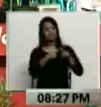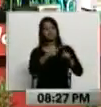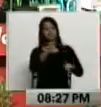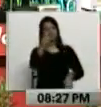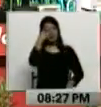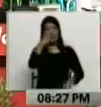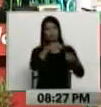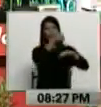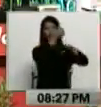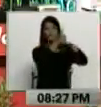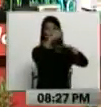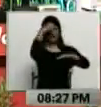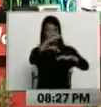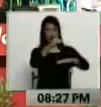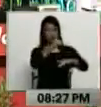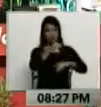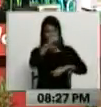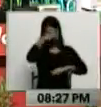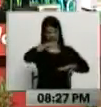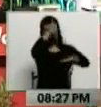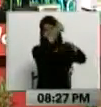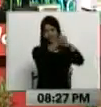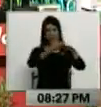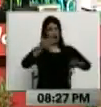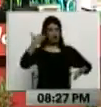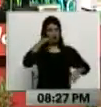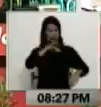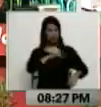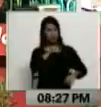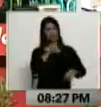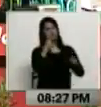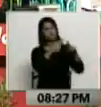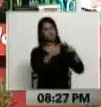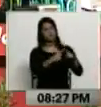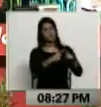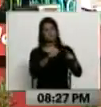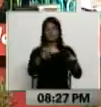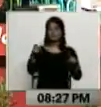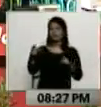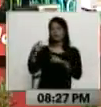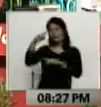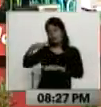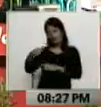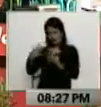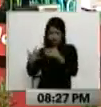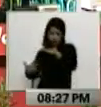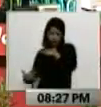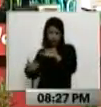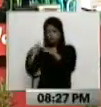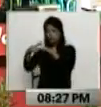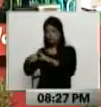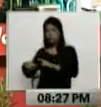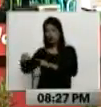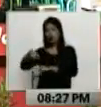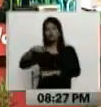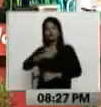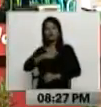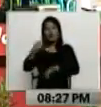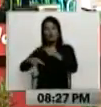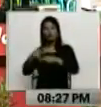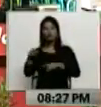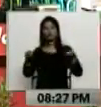alto mando milit de la época de la época cómo han cambiado las cosas que llegó